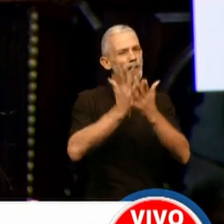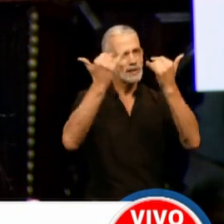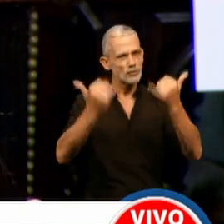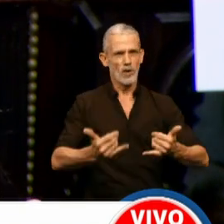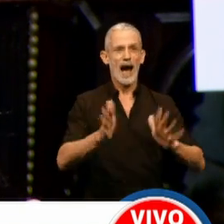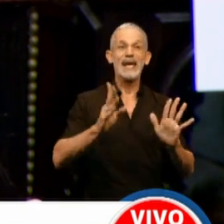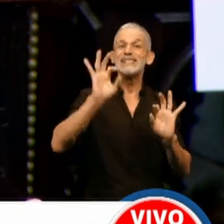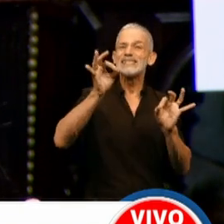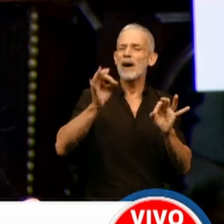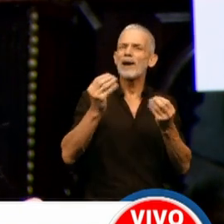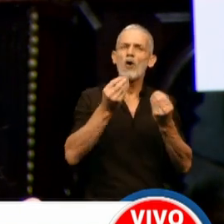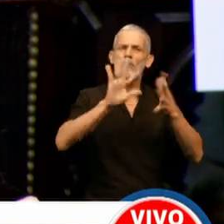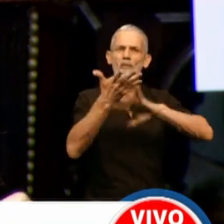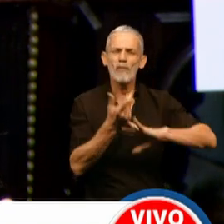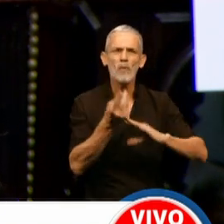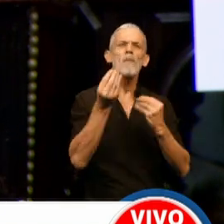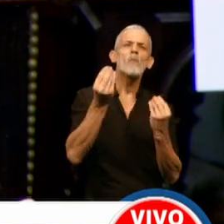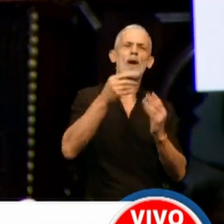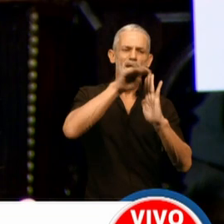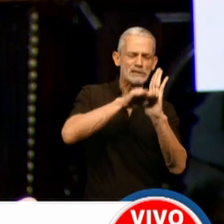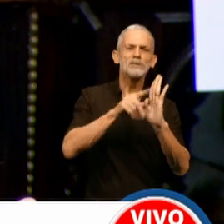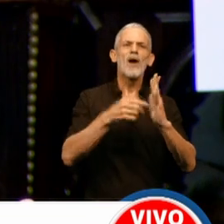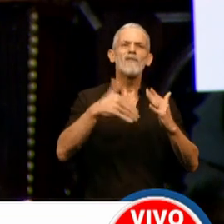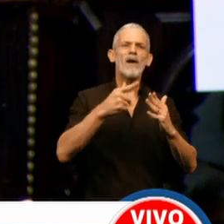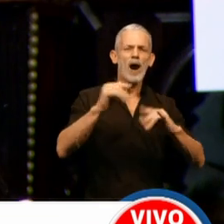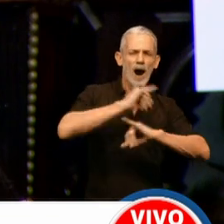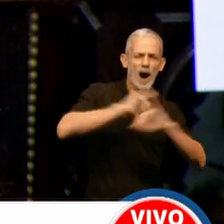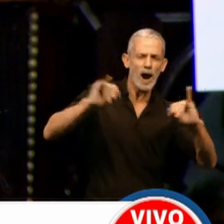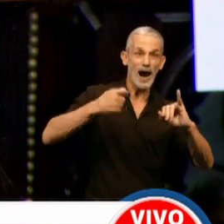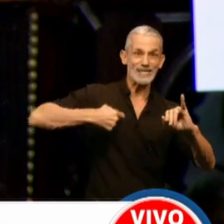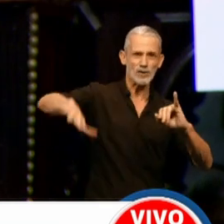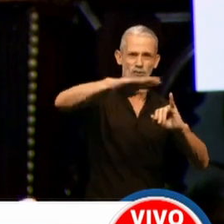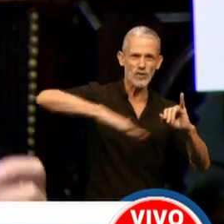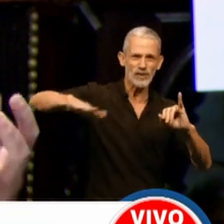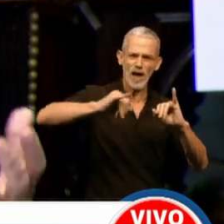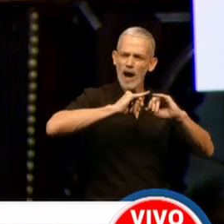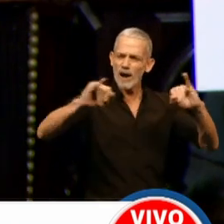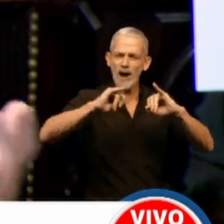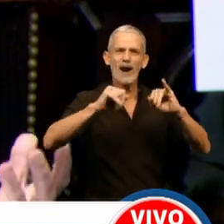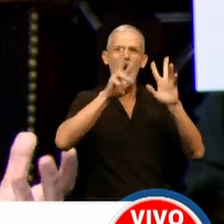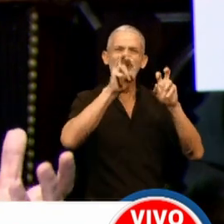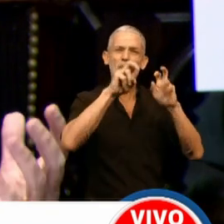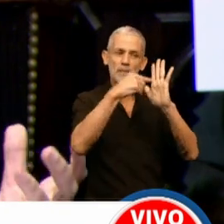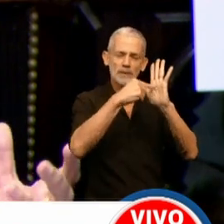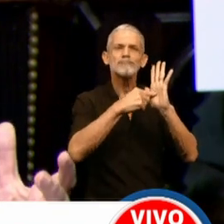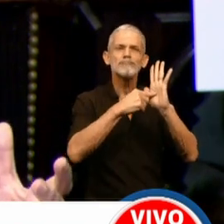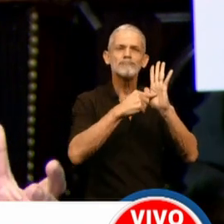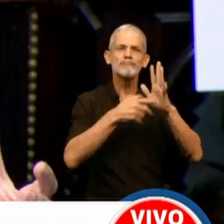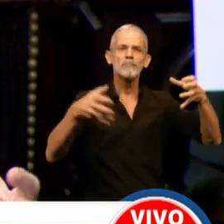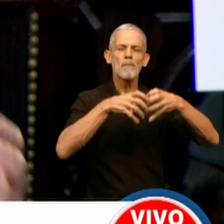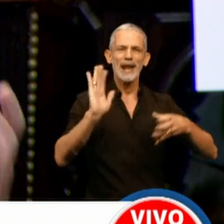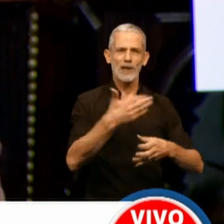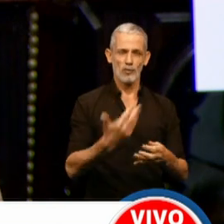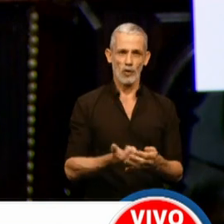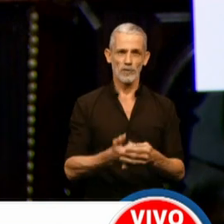a saber cómo de qué manera se le va a comunicar a la sociedad aquellas cuestiones que están en el debate colectivo